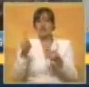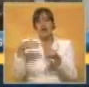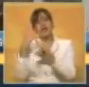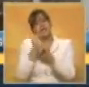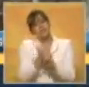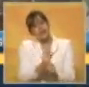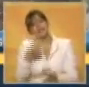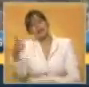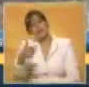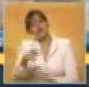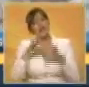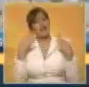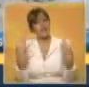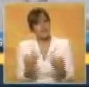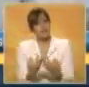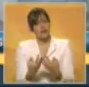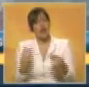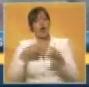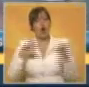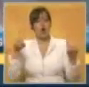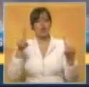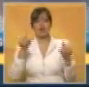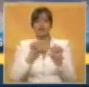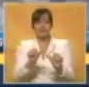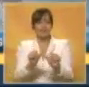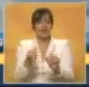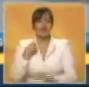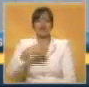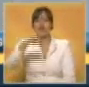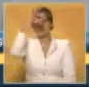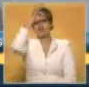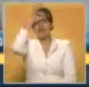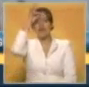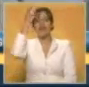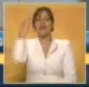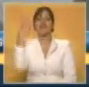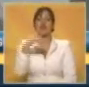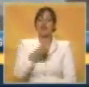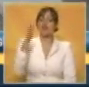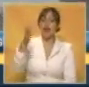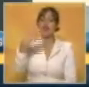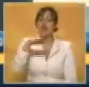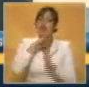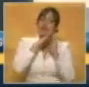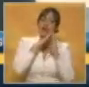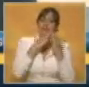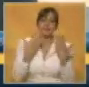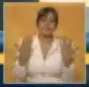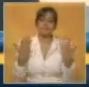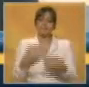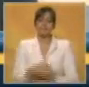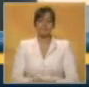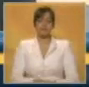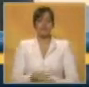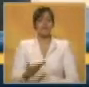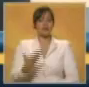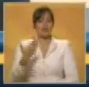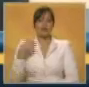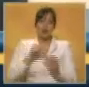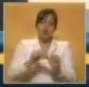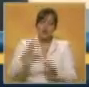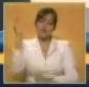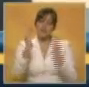ubicar a sus familiares. Mientras tanto, no saben a dónde ir y dónde dormir. Lo más importante es que sigue